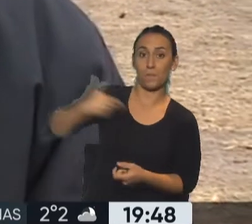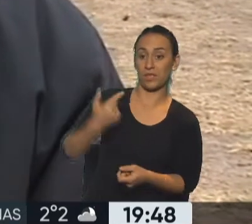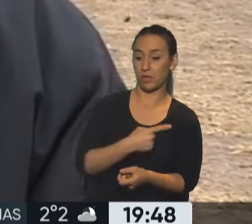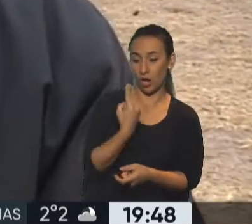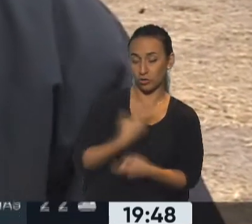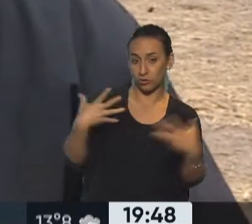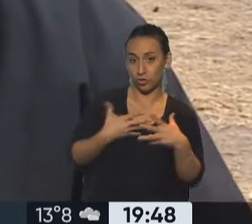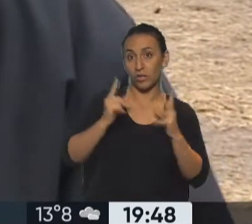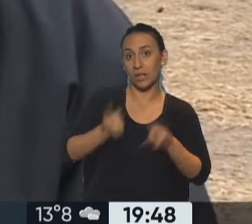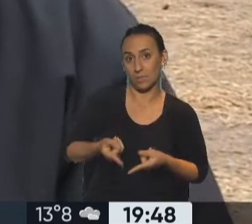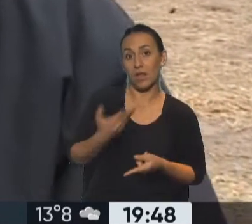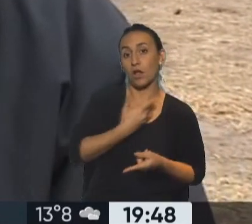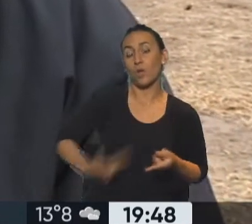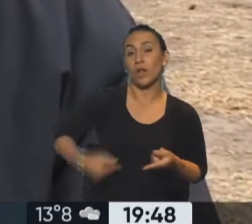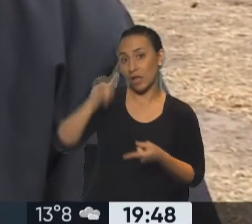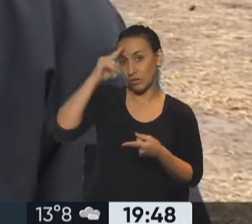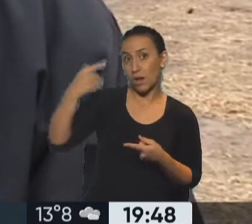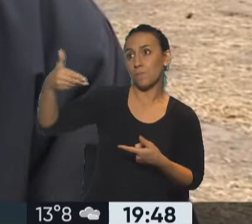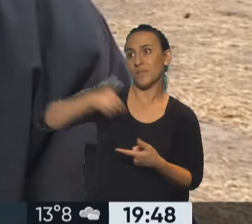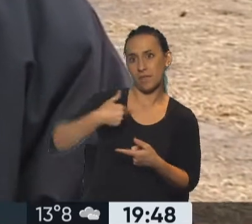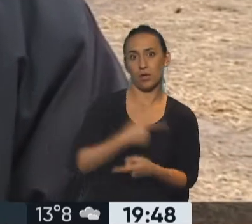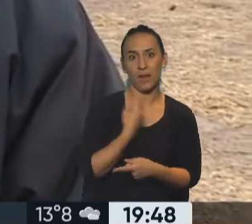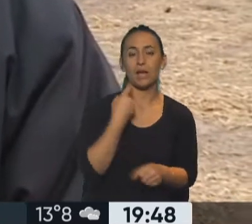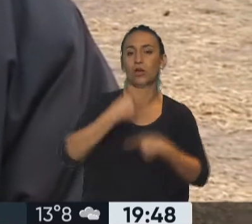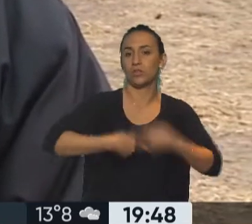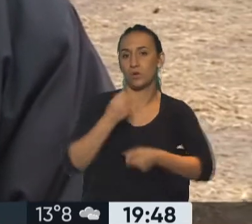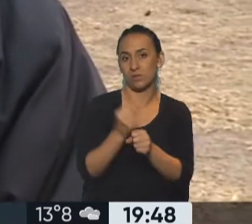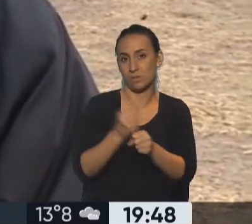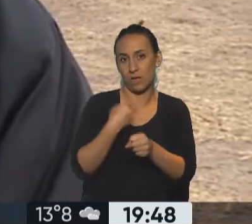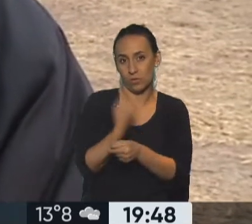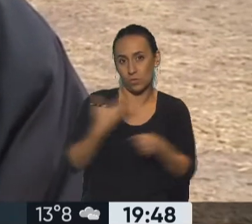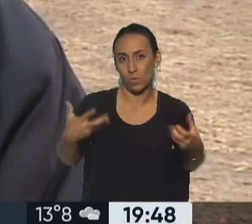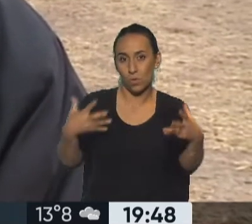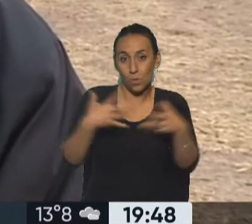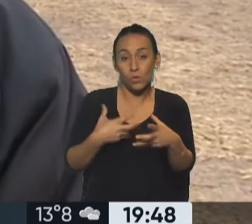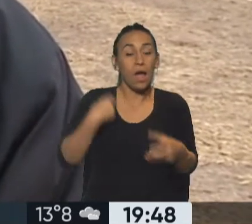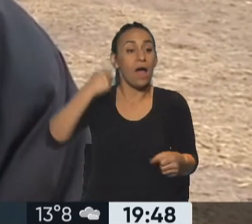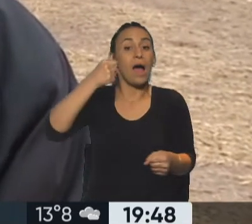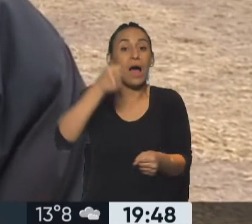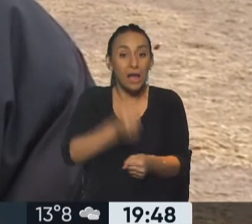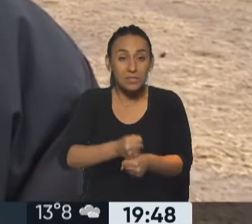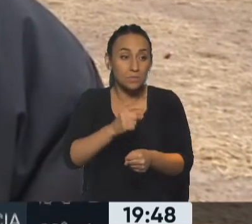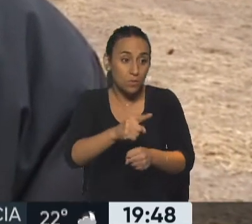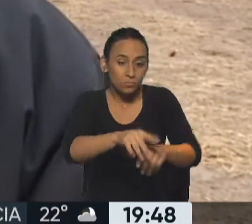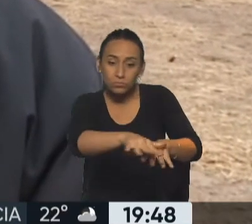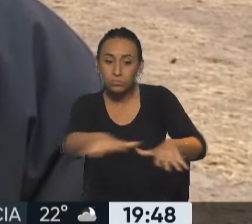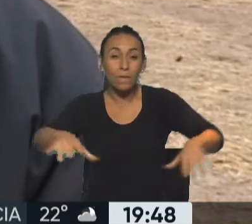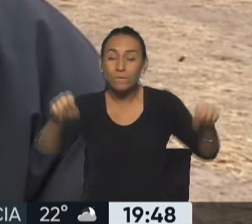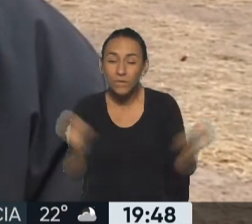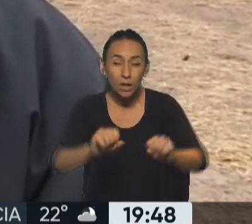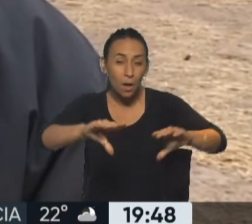al gobierno nacional de seguir trabajando en conjunto hasta tanto y en cuanto no se dé realmente esto de que se enfríe la zona, ¿no?